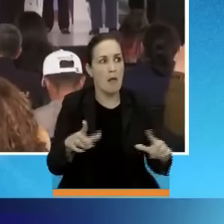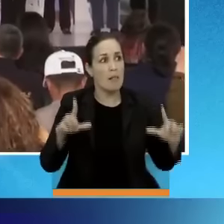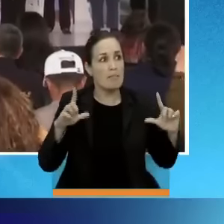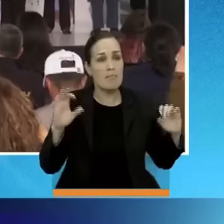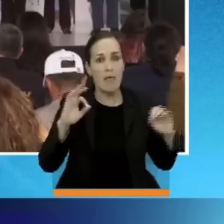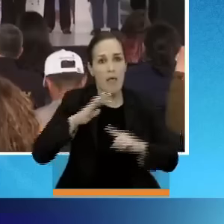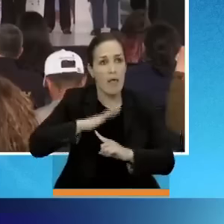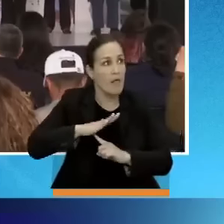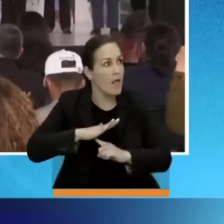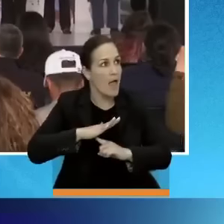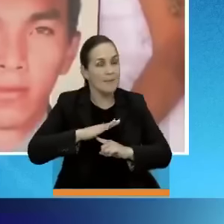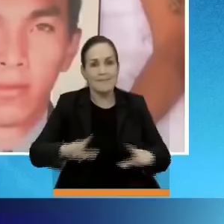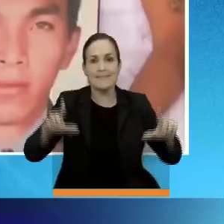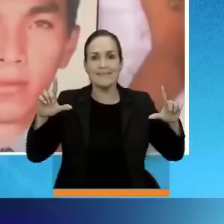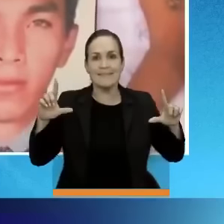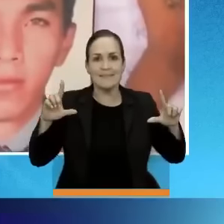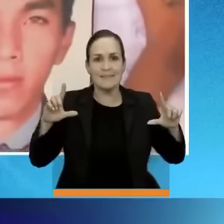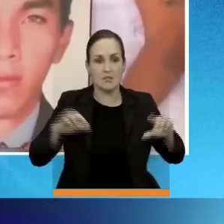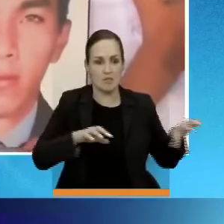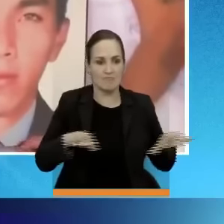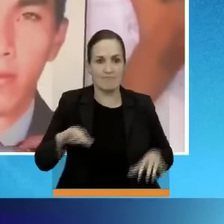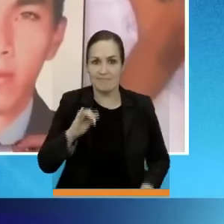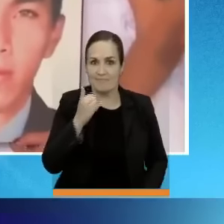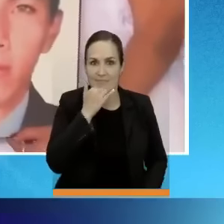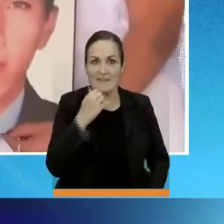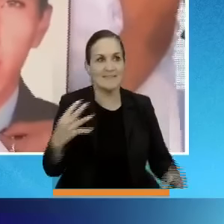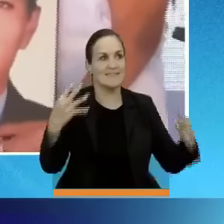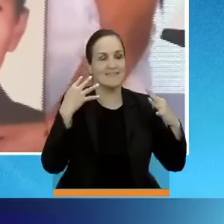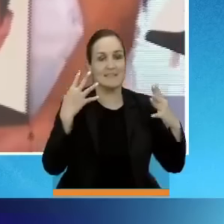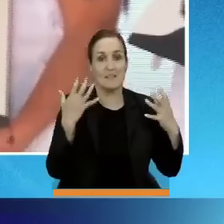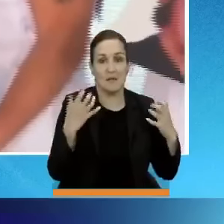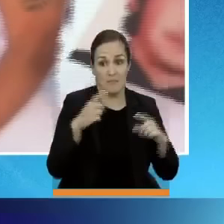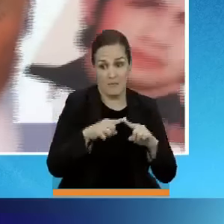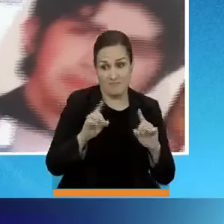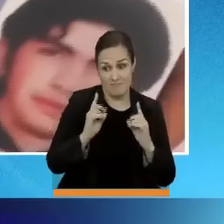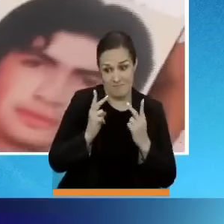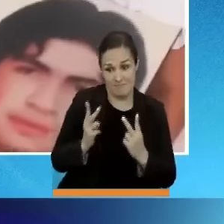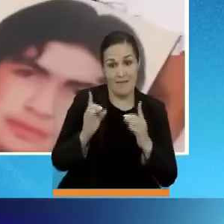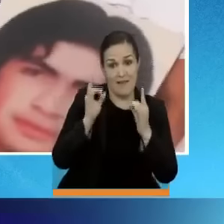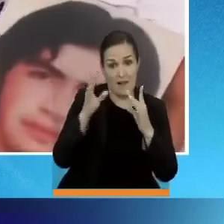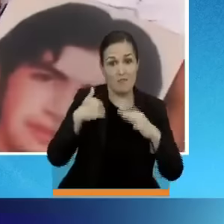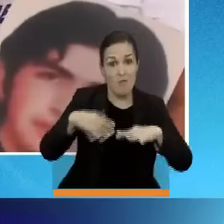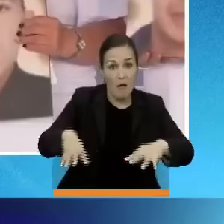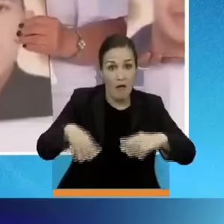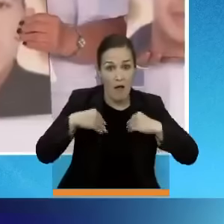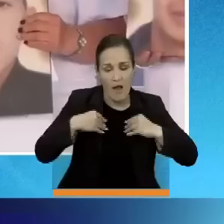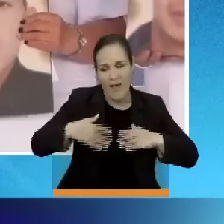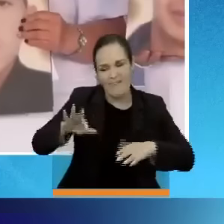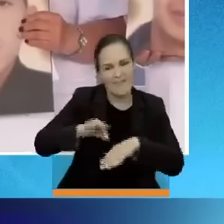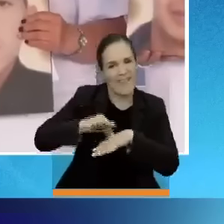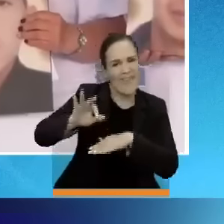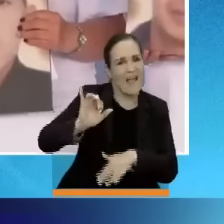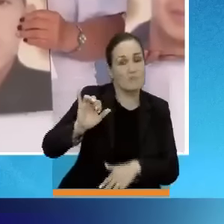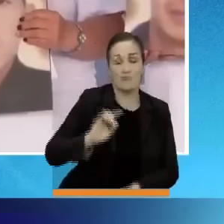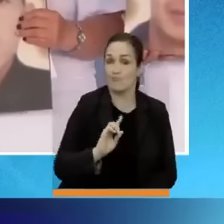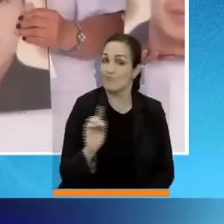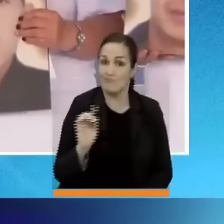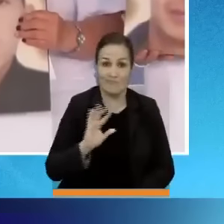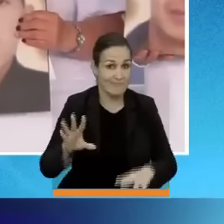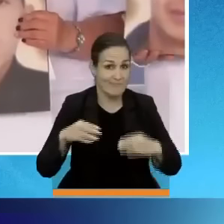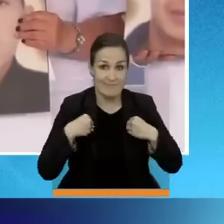e publicidad Pero obviamente un acto tan grave no lo vamos a dejar pasar desapercibido